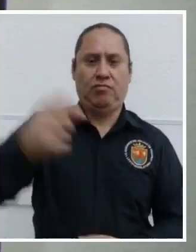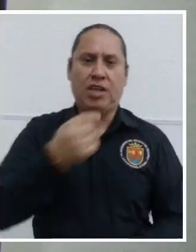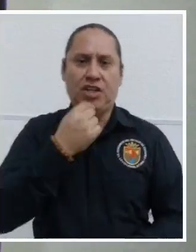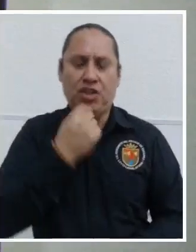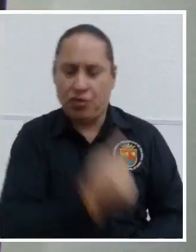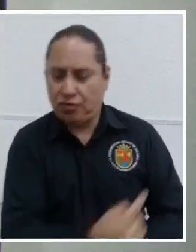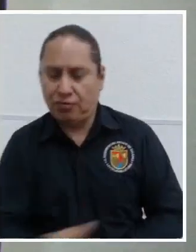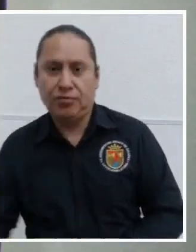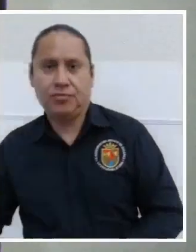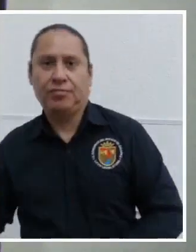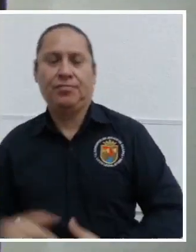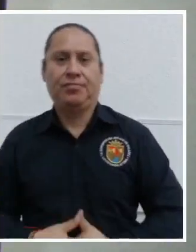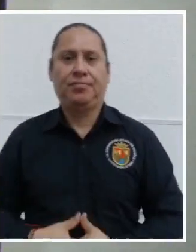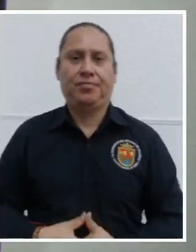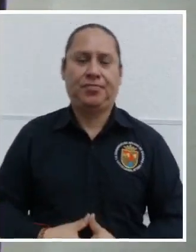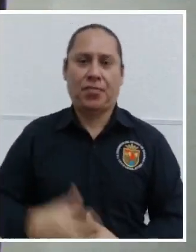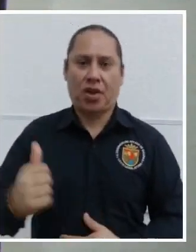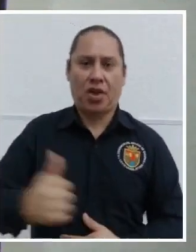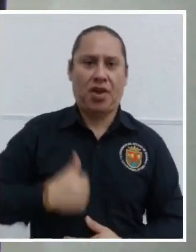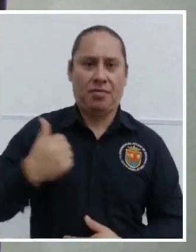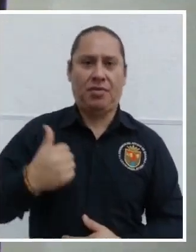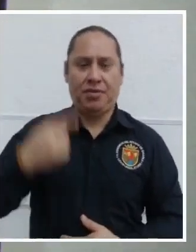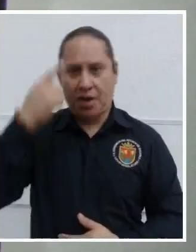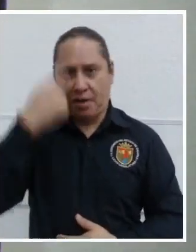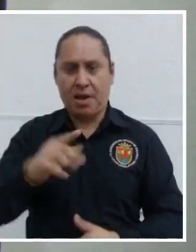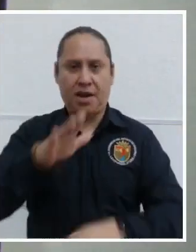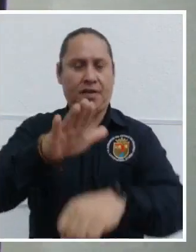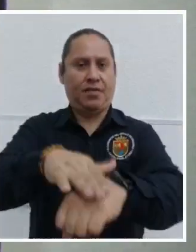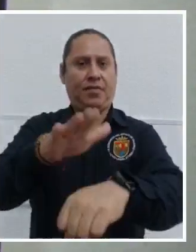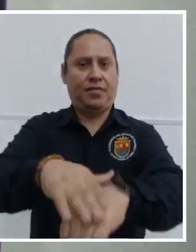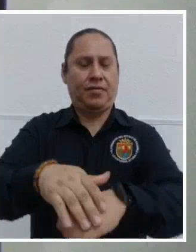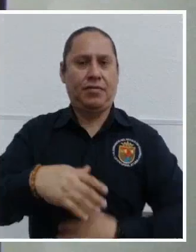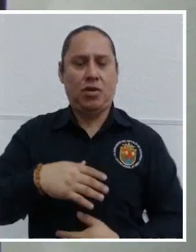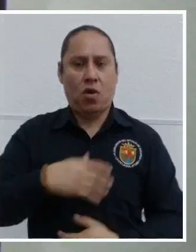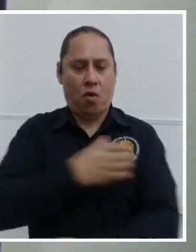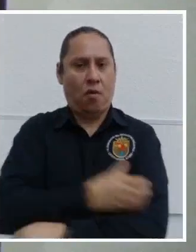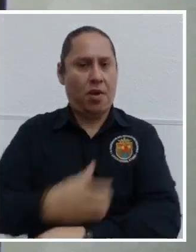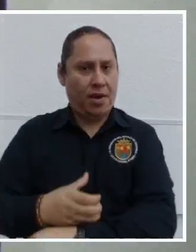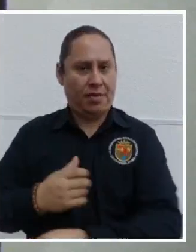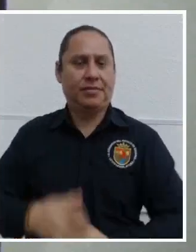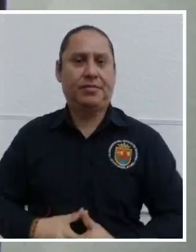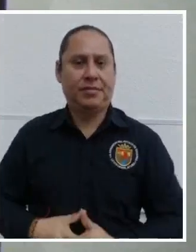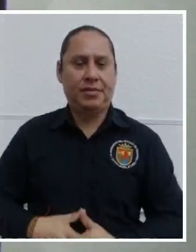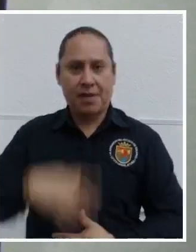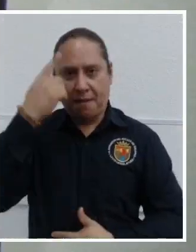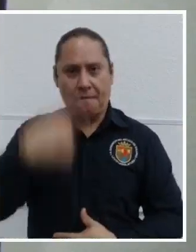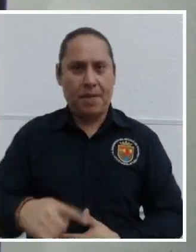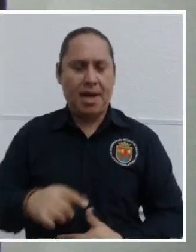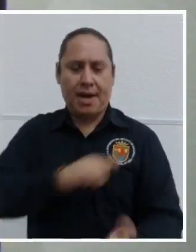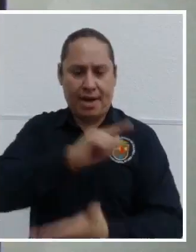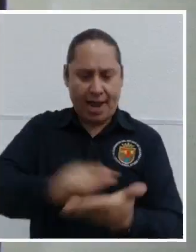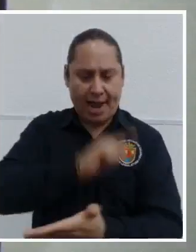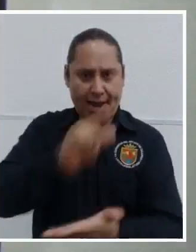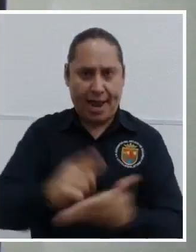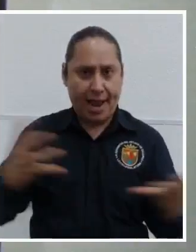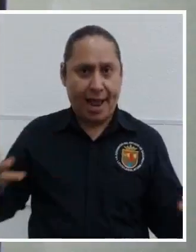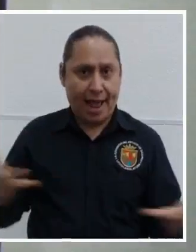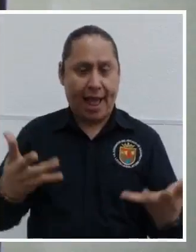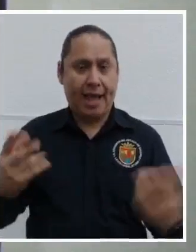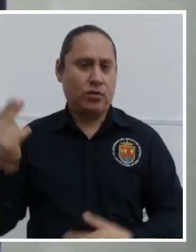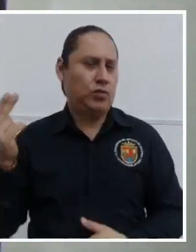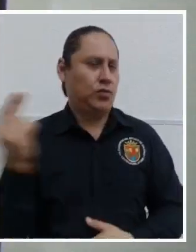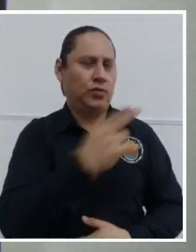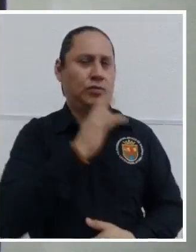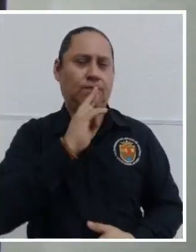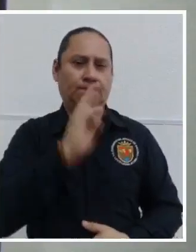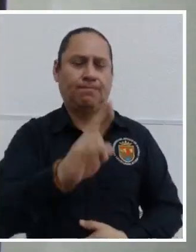infancia. Aprovecho para hacer un llamado a ustedes, compañeros, para legislar de manera urgente estas